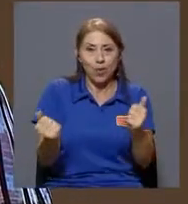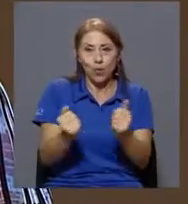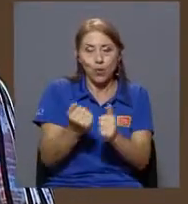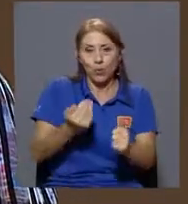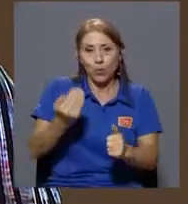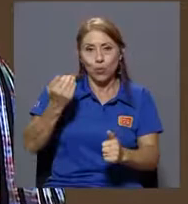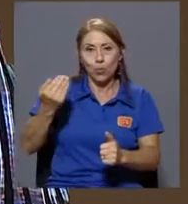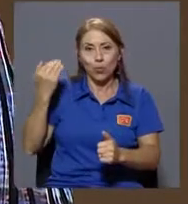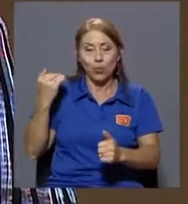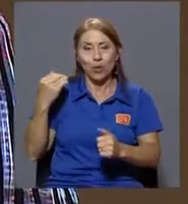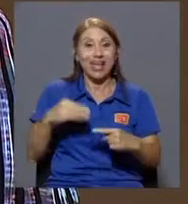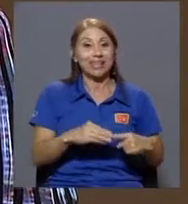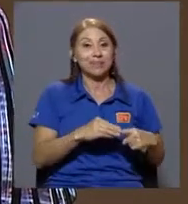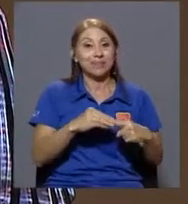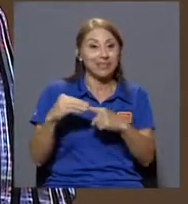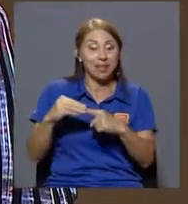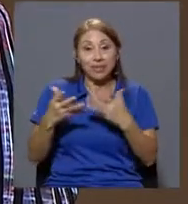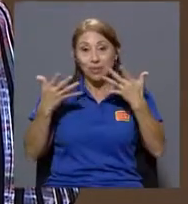la Corte Plena